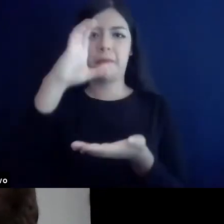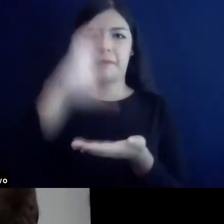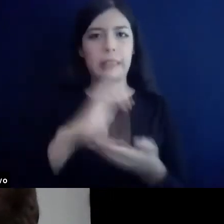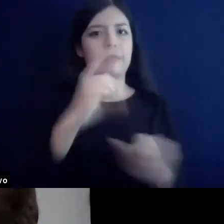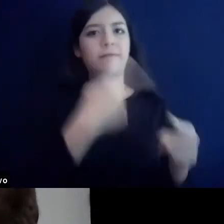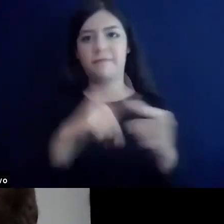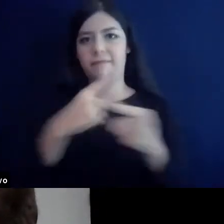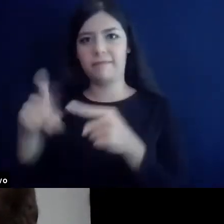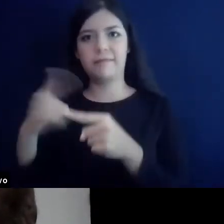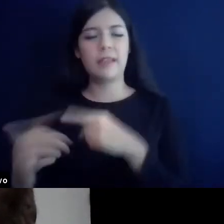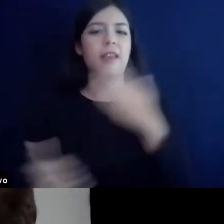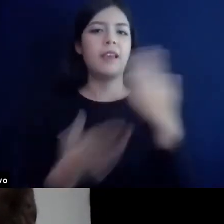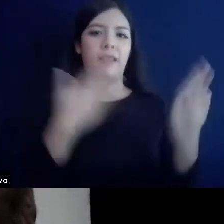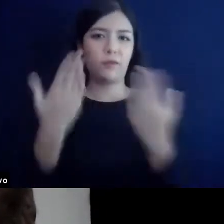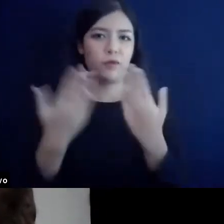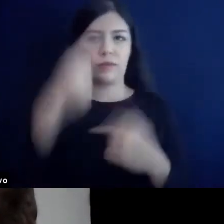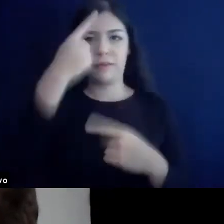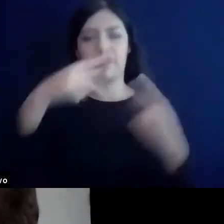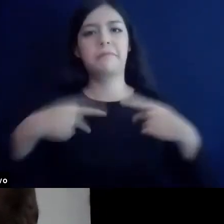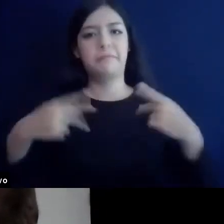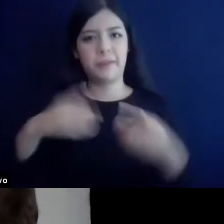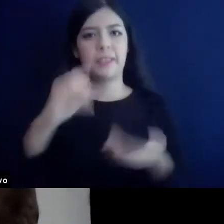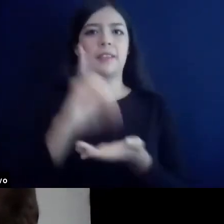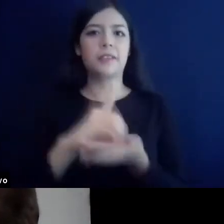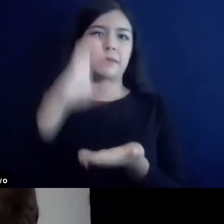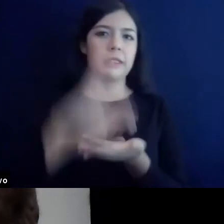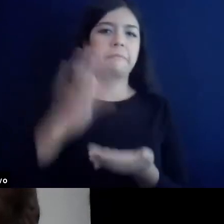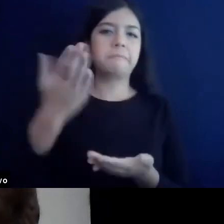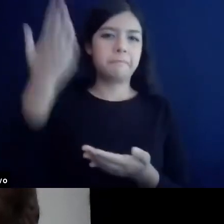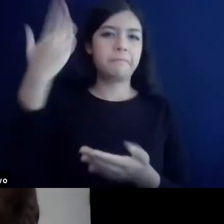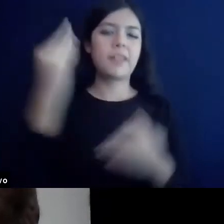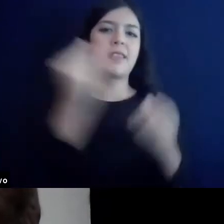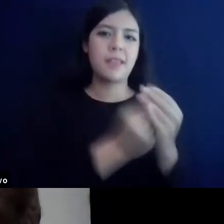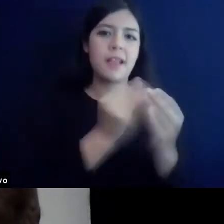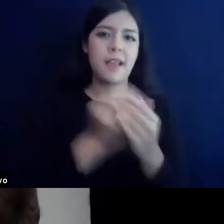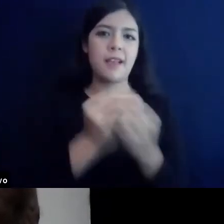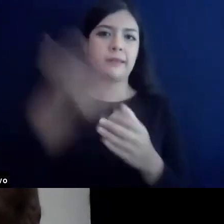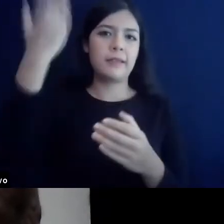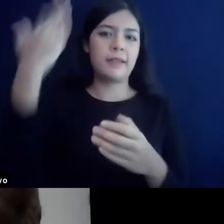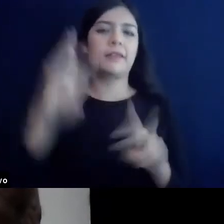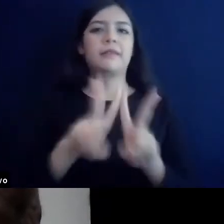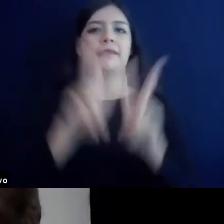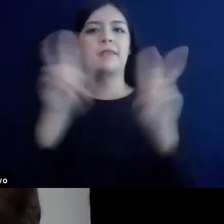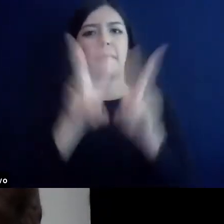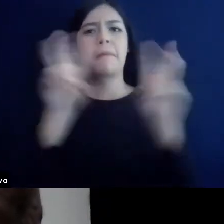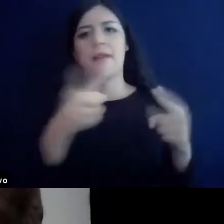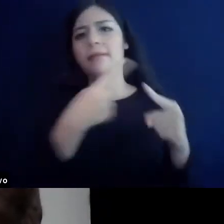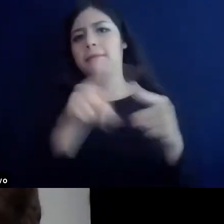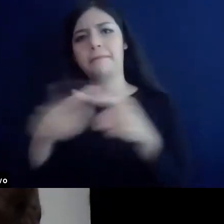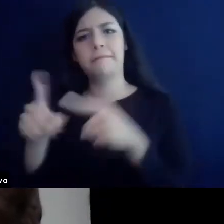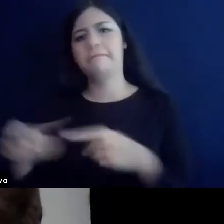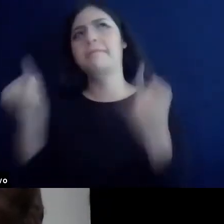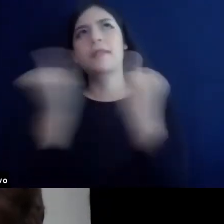Habíamos tenido pues en otras sesiones, temas directamente relacionados con algunos otros